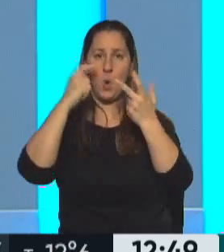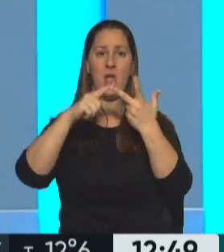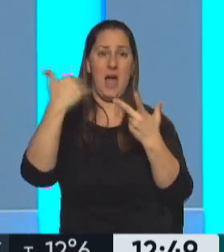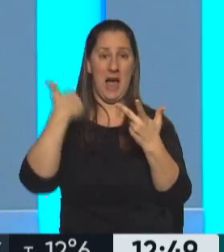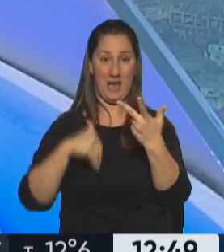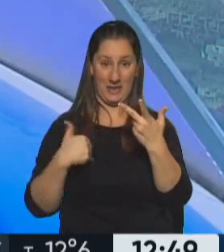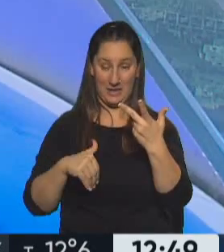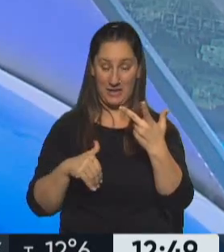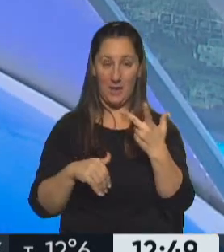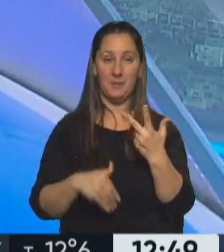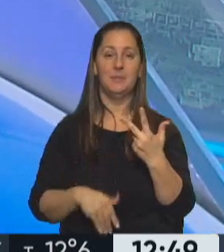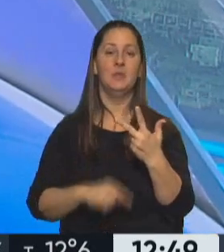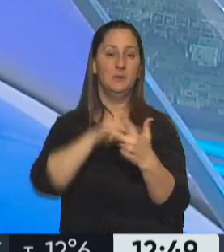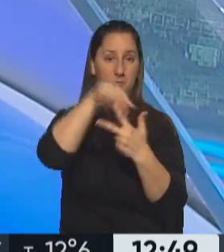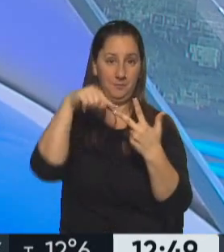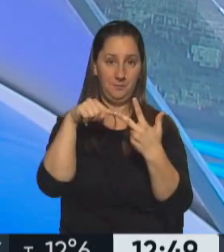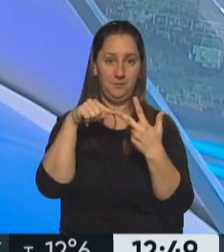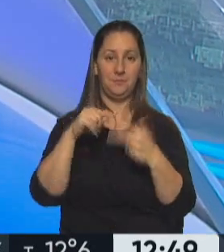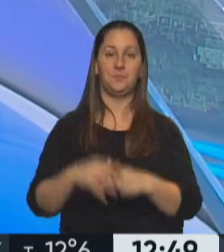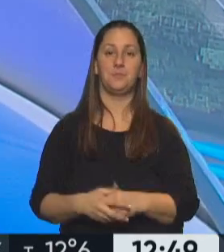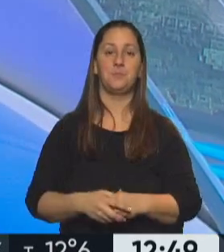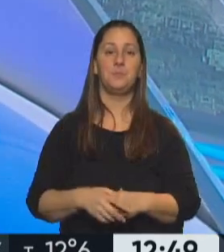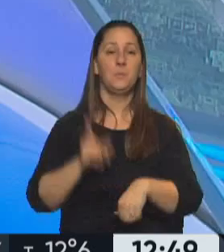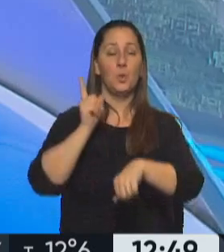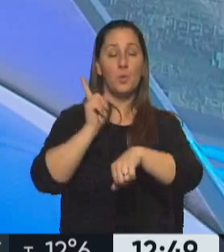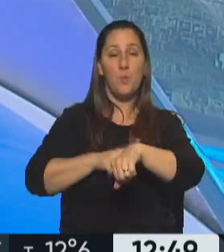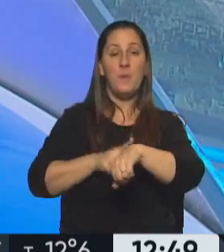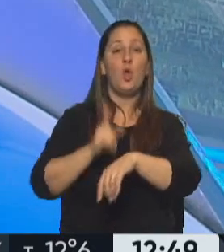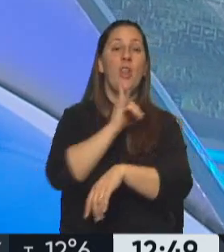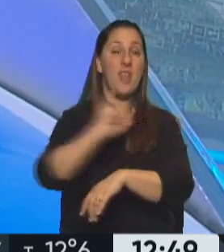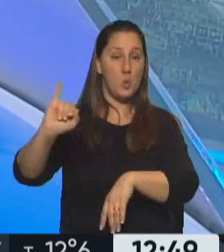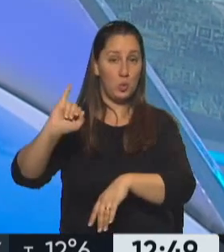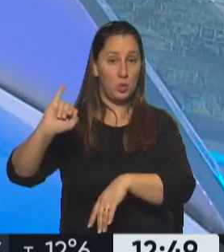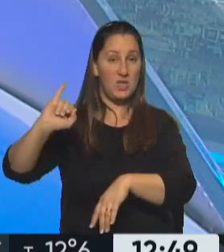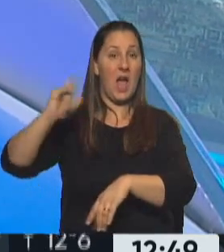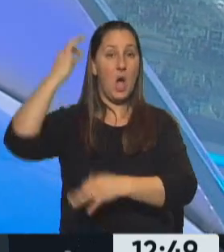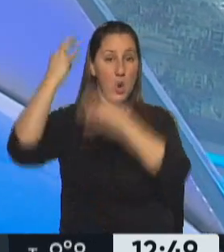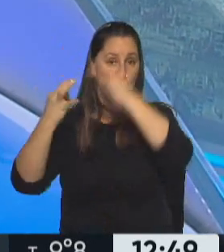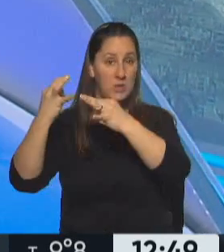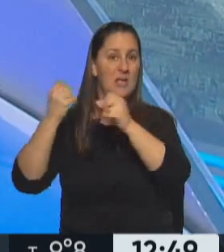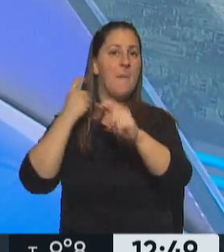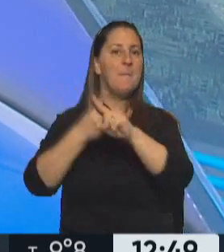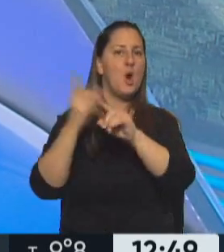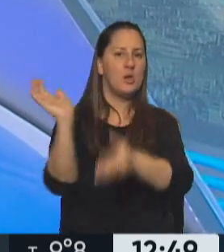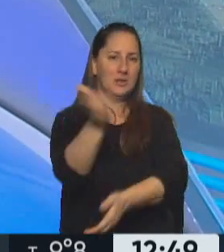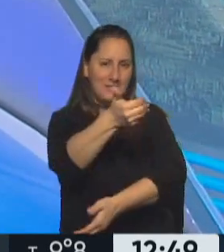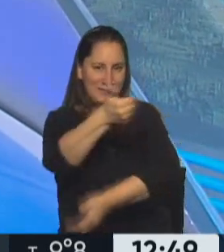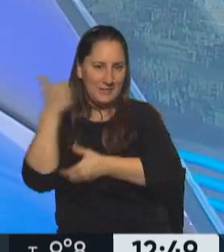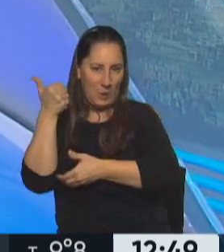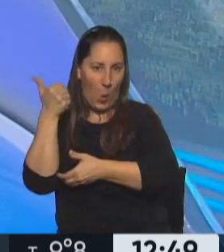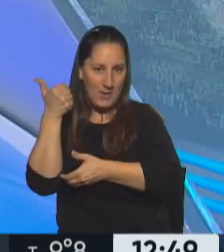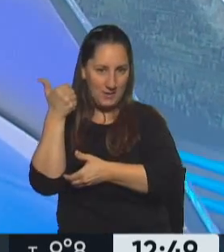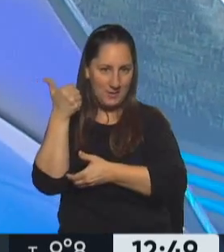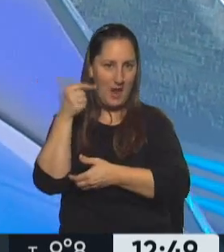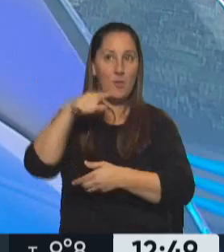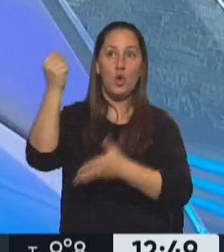Argentina puede Cuando se llega se llegue a la denuncia penal haya una denuncia por trata porque las traían